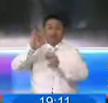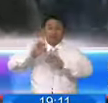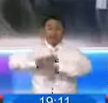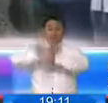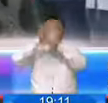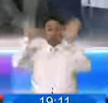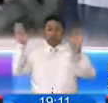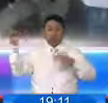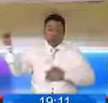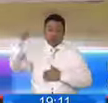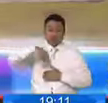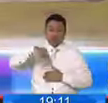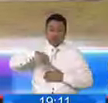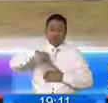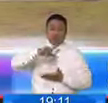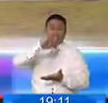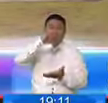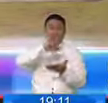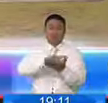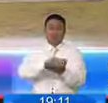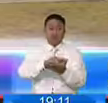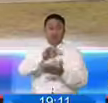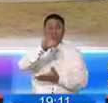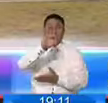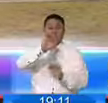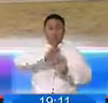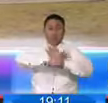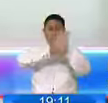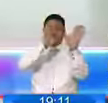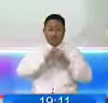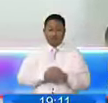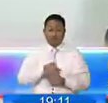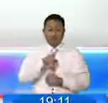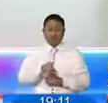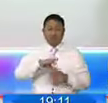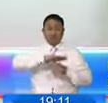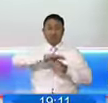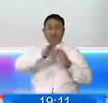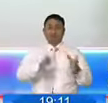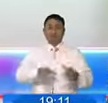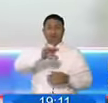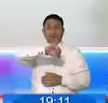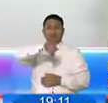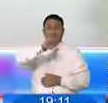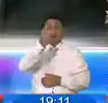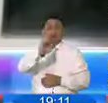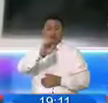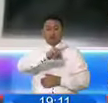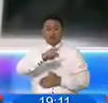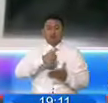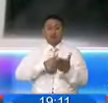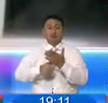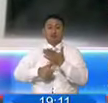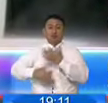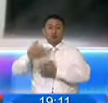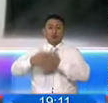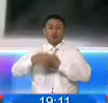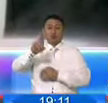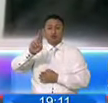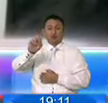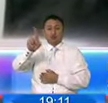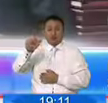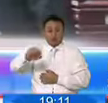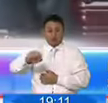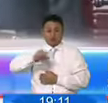mañana y arribará al aeropuerto de tababela a las 9 allí el canciller josé valencia y la ministra de justicia rosa alvarado darán el